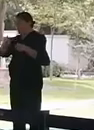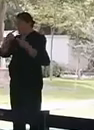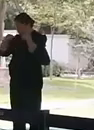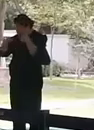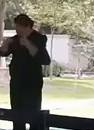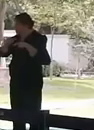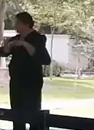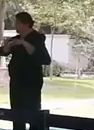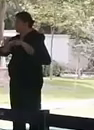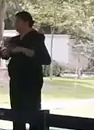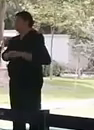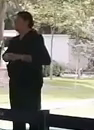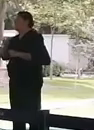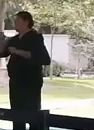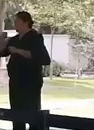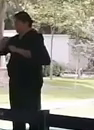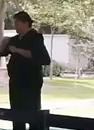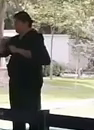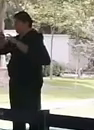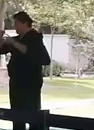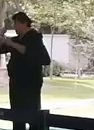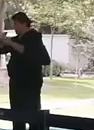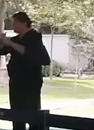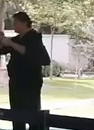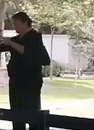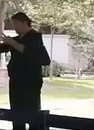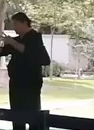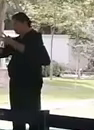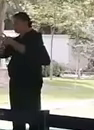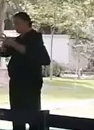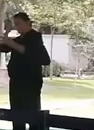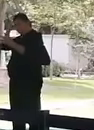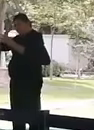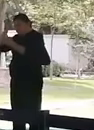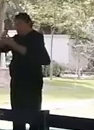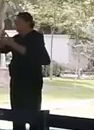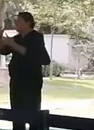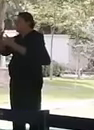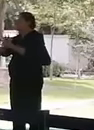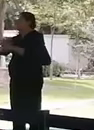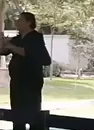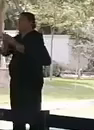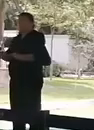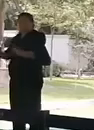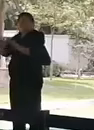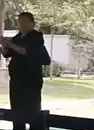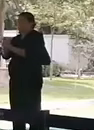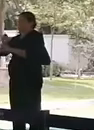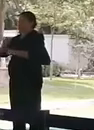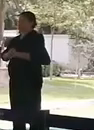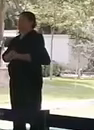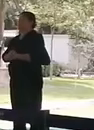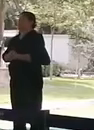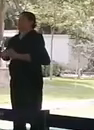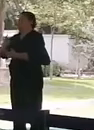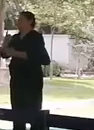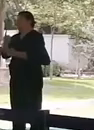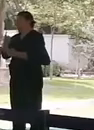los diferentes sectores de la economía estamos enfocando en las cosas que van a ser más importantes. Uno de ellos es de